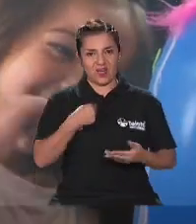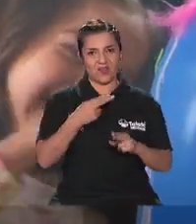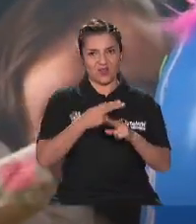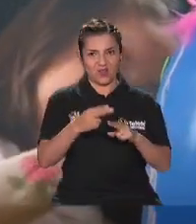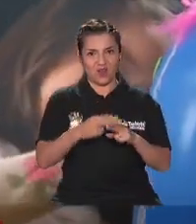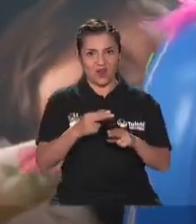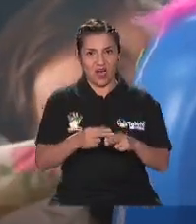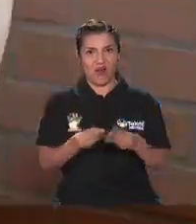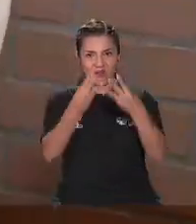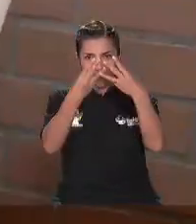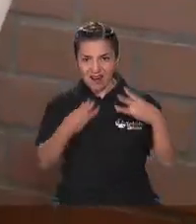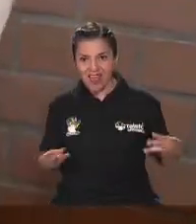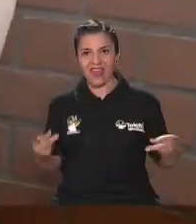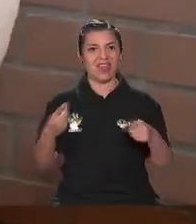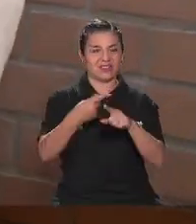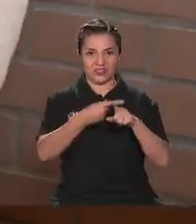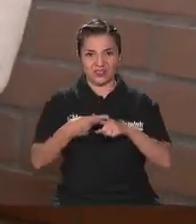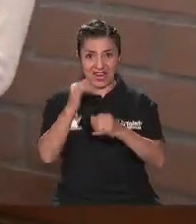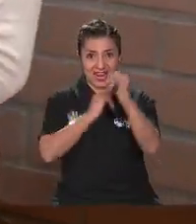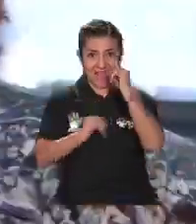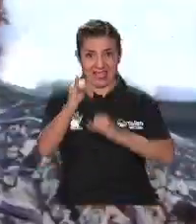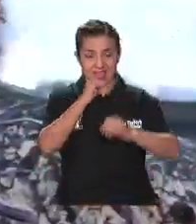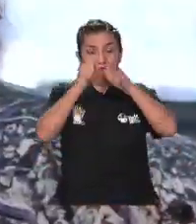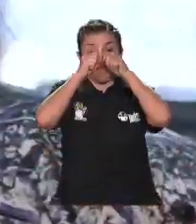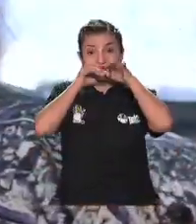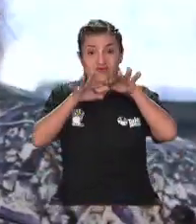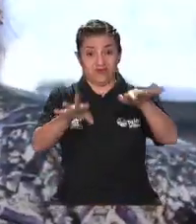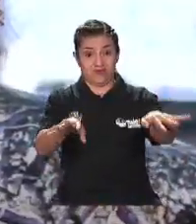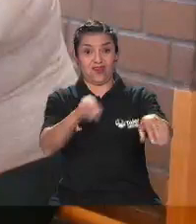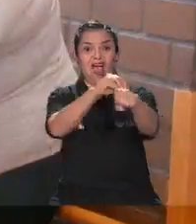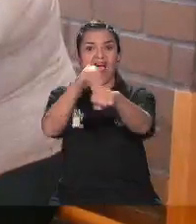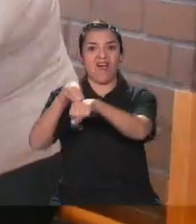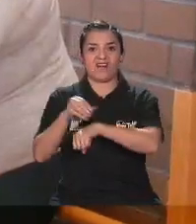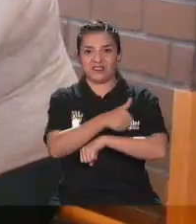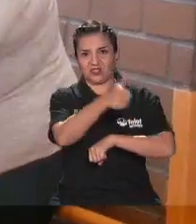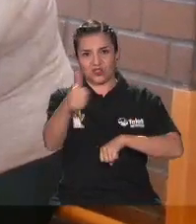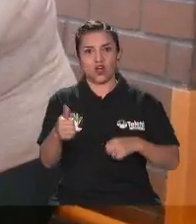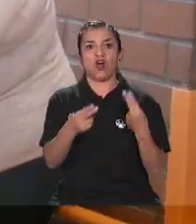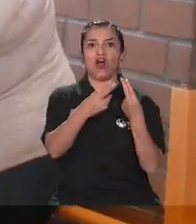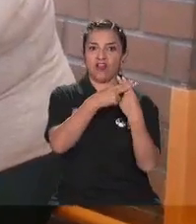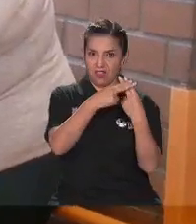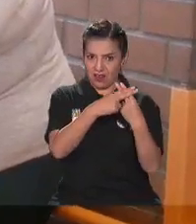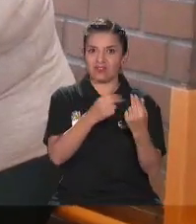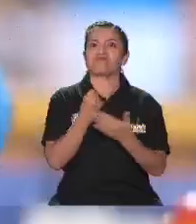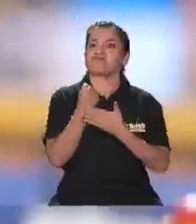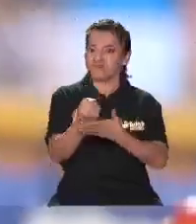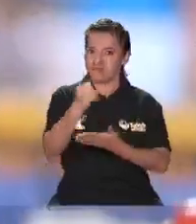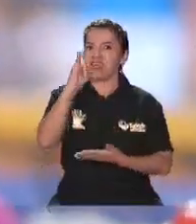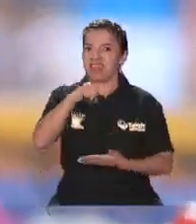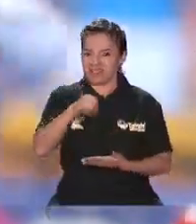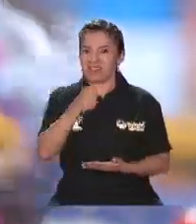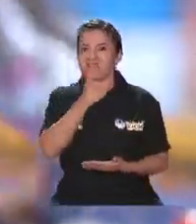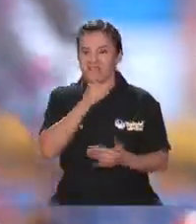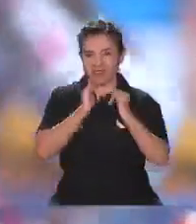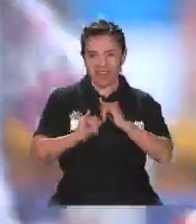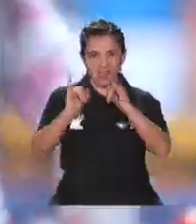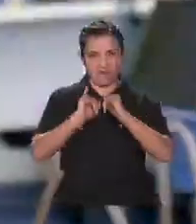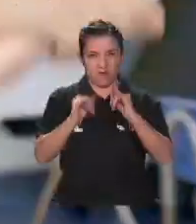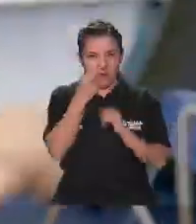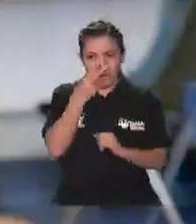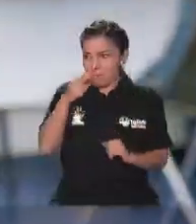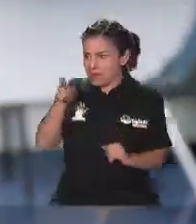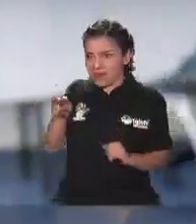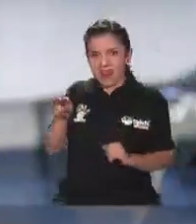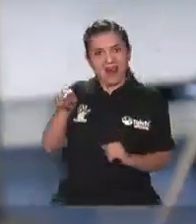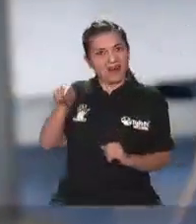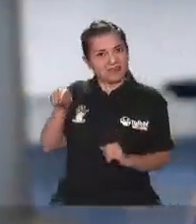las redes sociales, pero para decirle a todos que la Teletón sí sirve. Que falta informarse más, mirar de al lado. Y